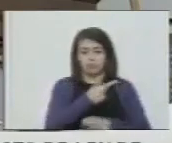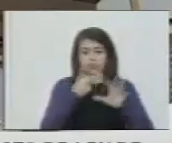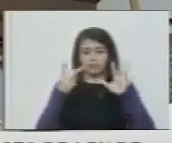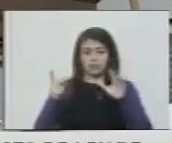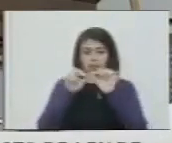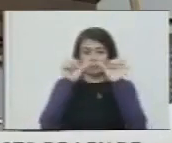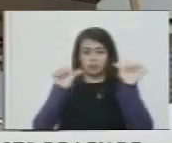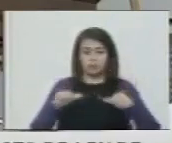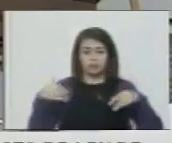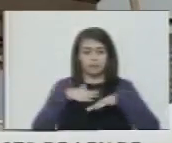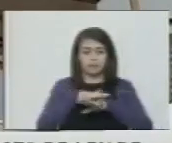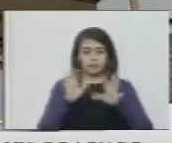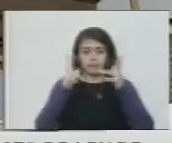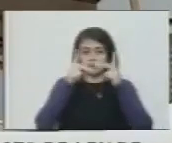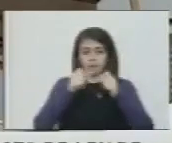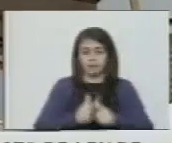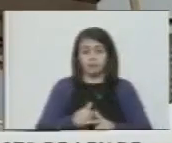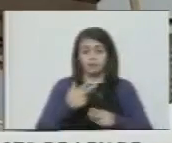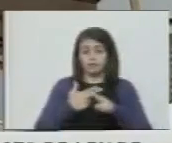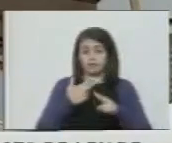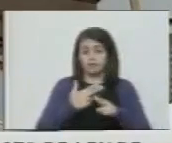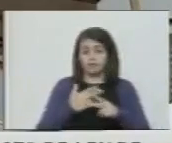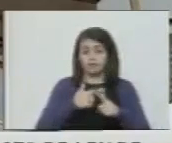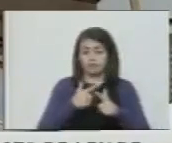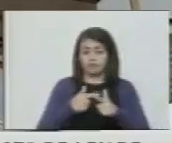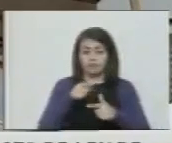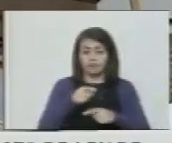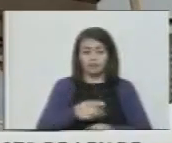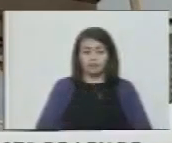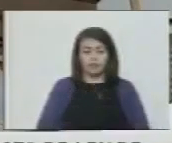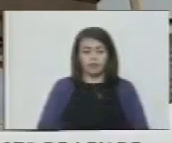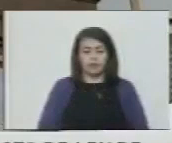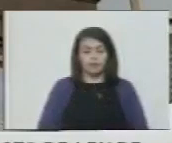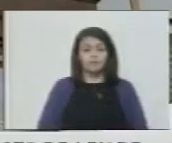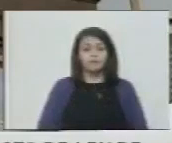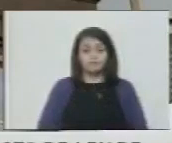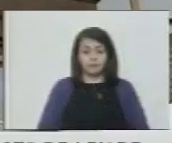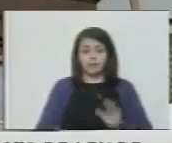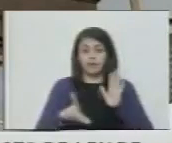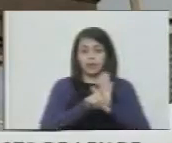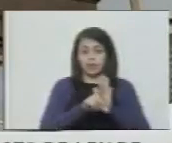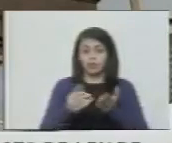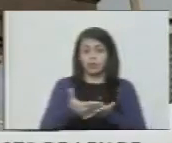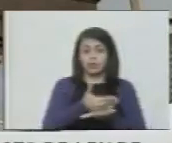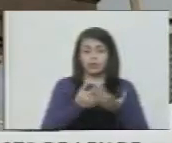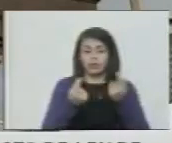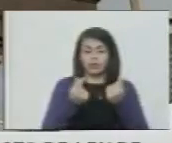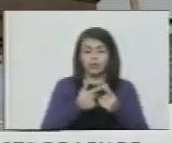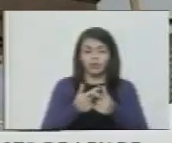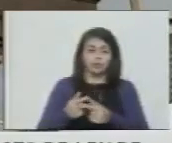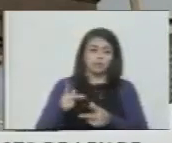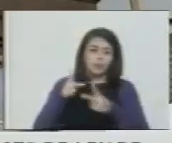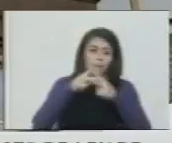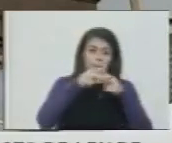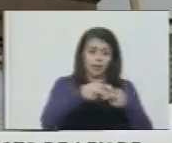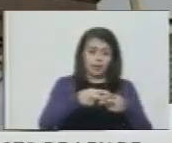27. Sistema integral de administración de riesgo, de legitimación de capitales,